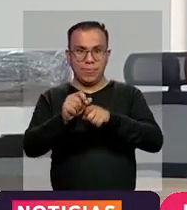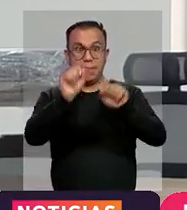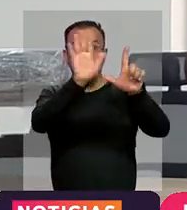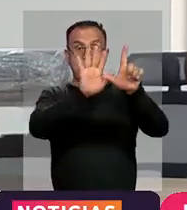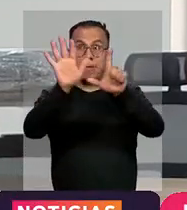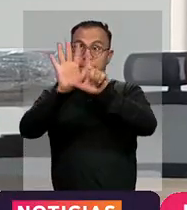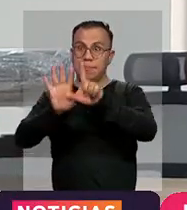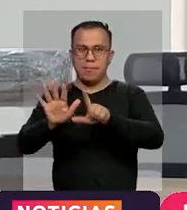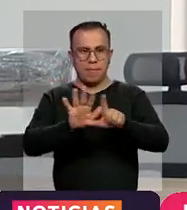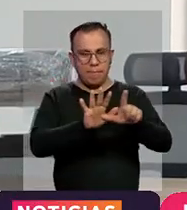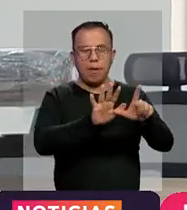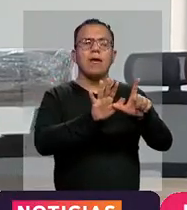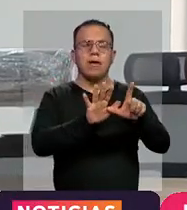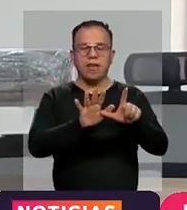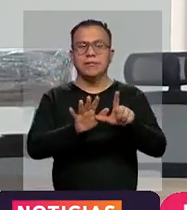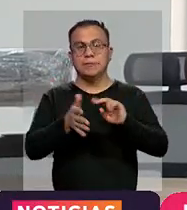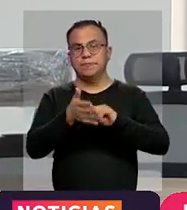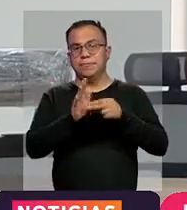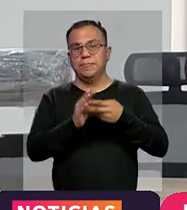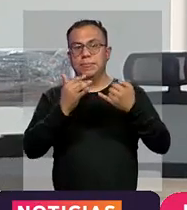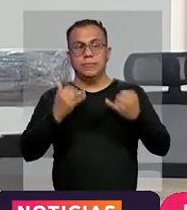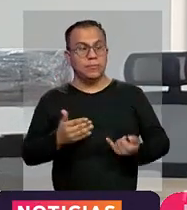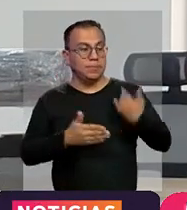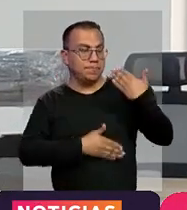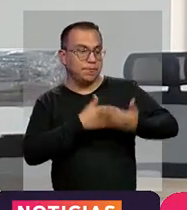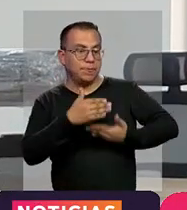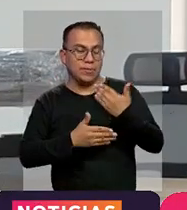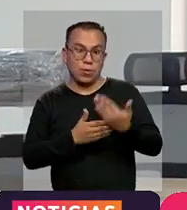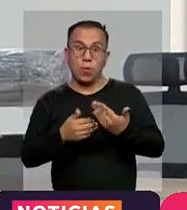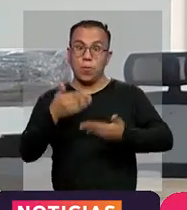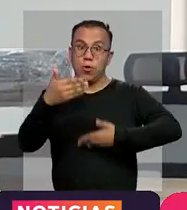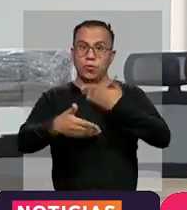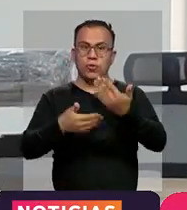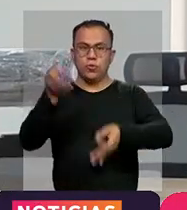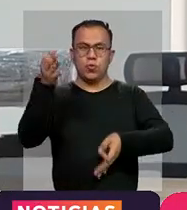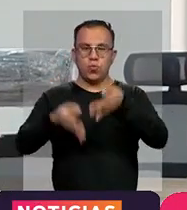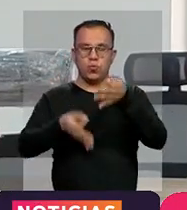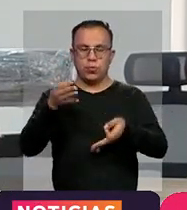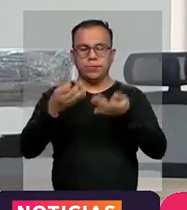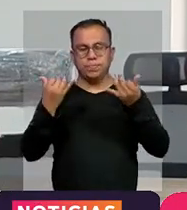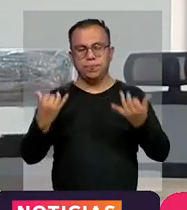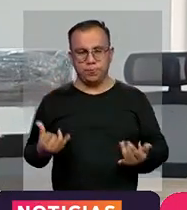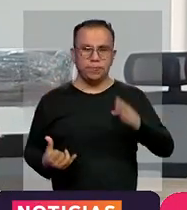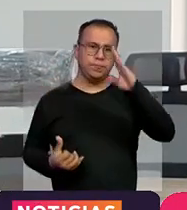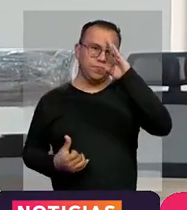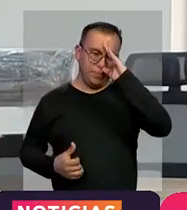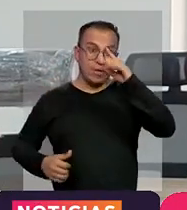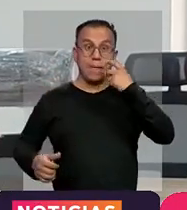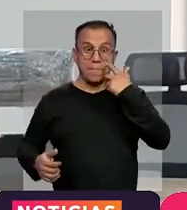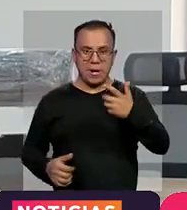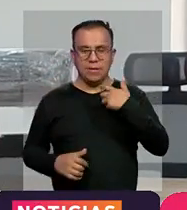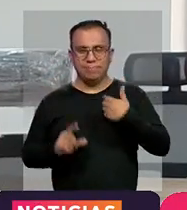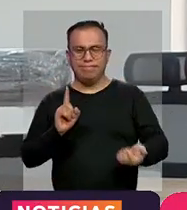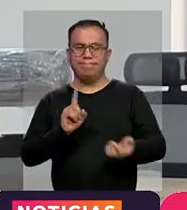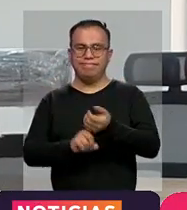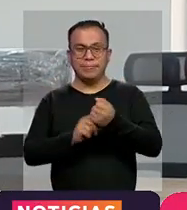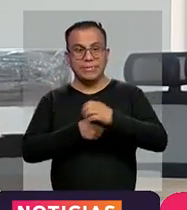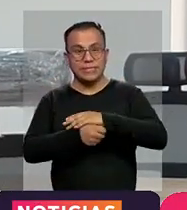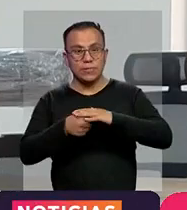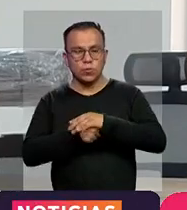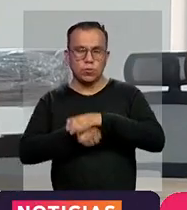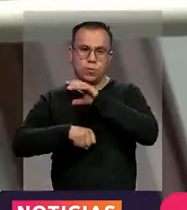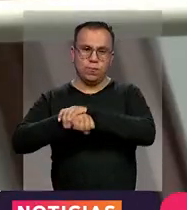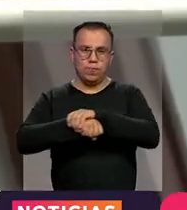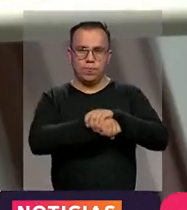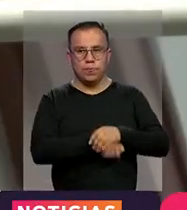y de esta manera pues no solamente van a estar quedando grabadas para los precios judiciales sino que se van a estar atendiendo casos en flagrancia que lo más importante para lograr las capturas